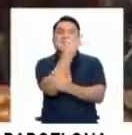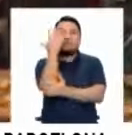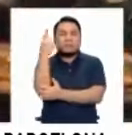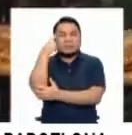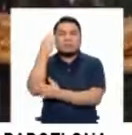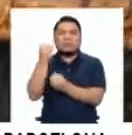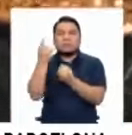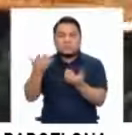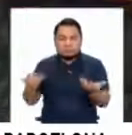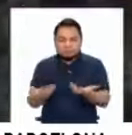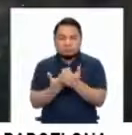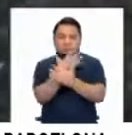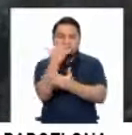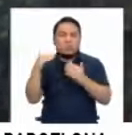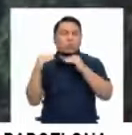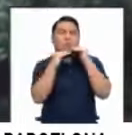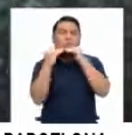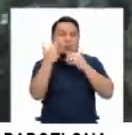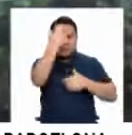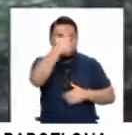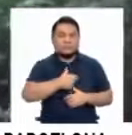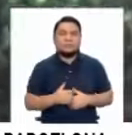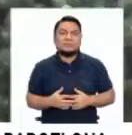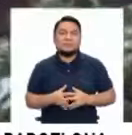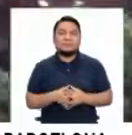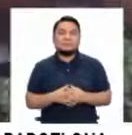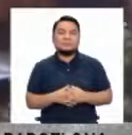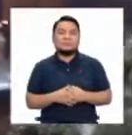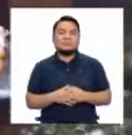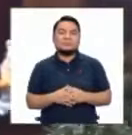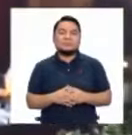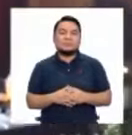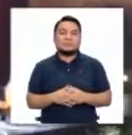mundo vegetal en un plano de igualdad con el ser humano.